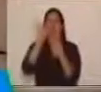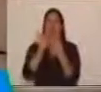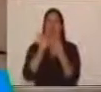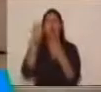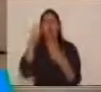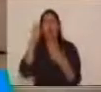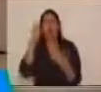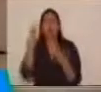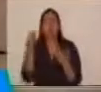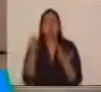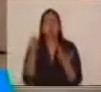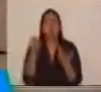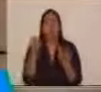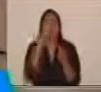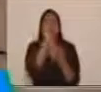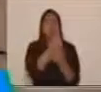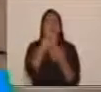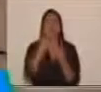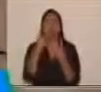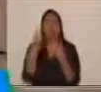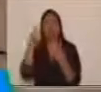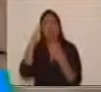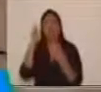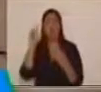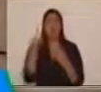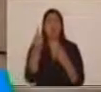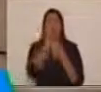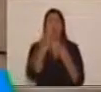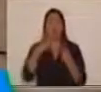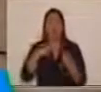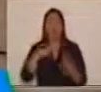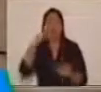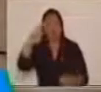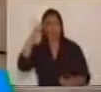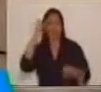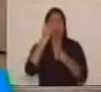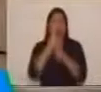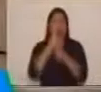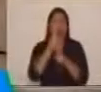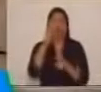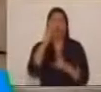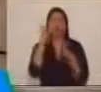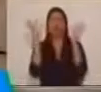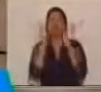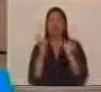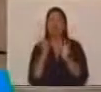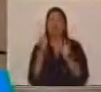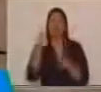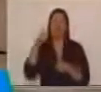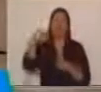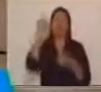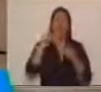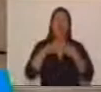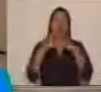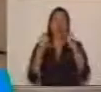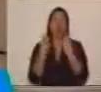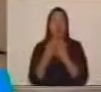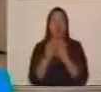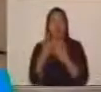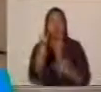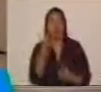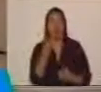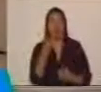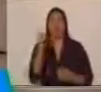dramático. Recuerden que todo eso tiene un objetivo y una estructura. Y en la próxima clase que podamos estar juntos vamos a determinar